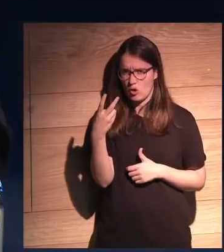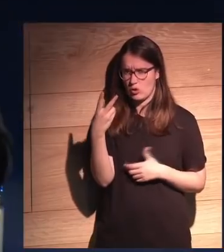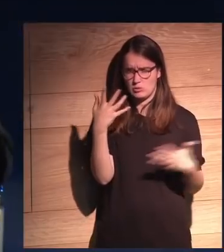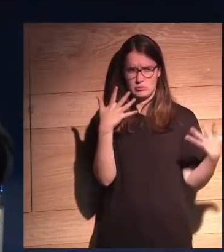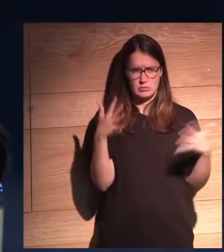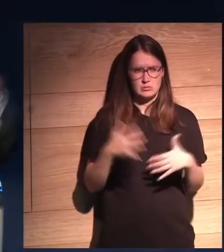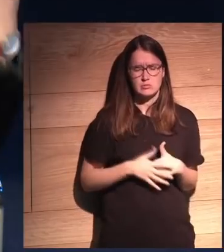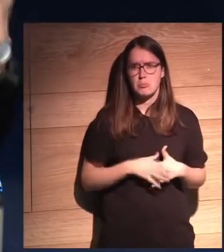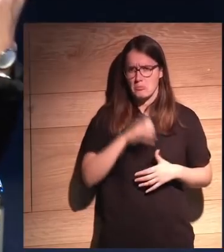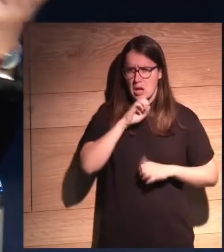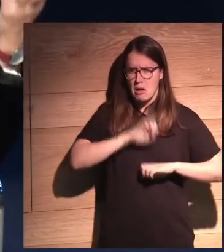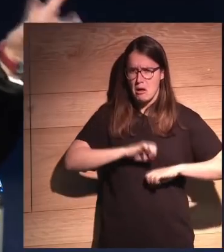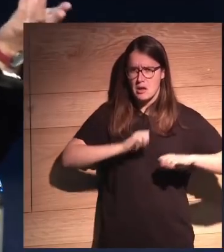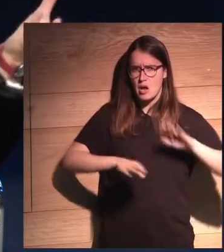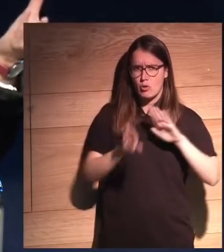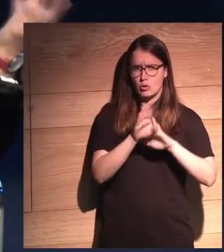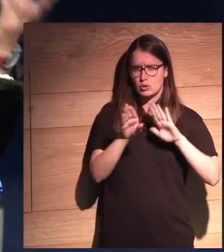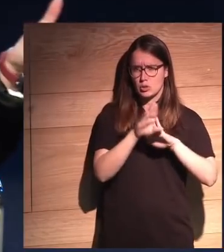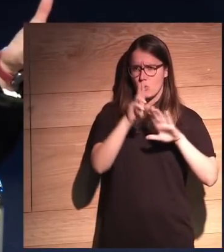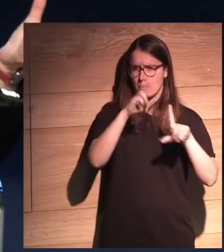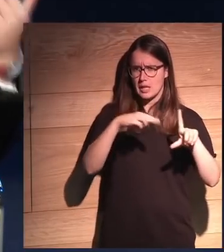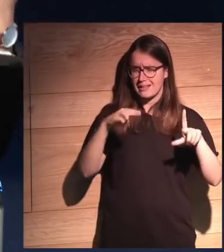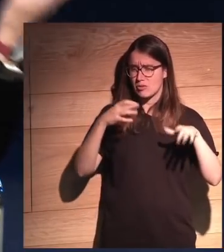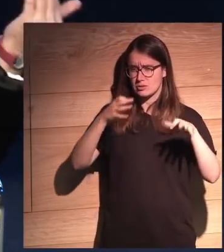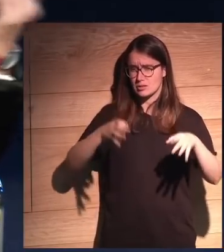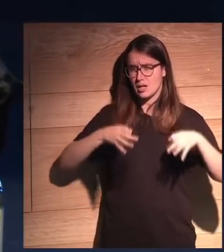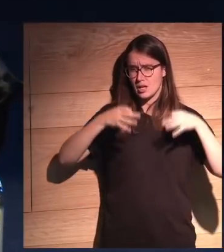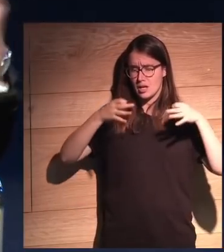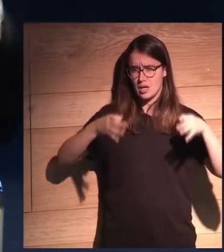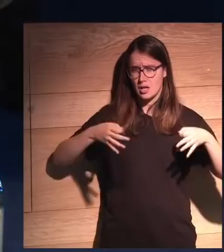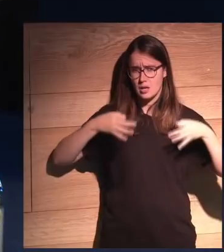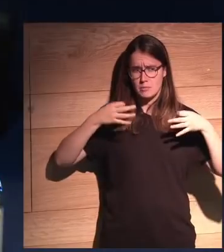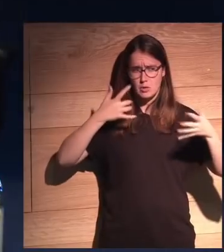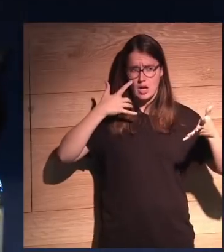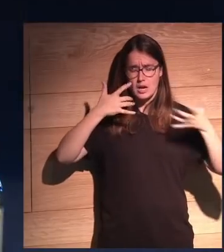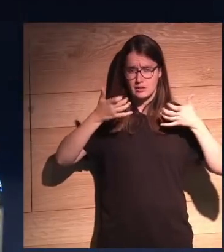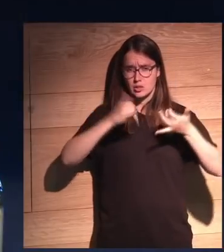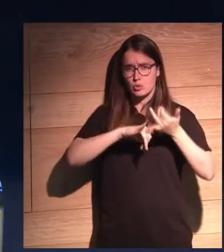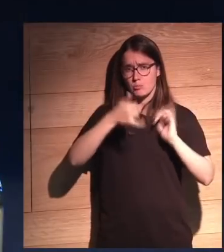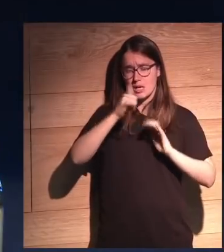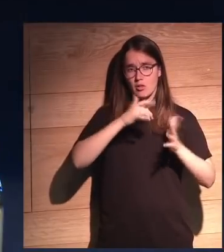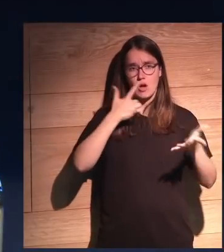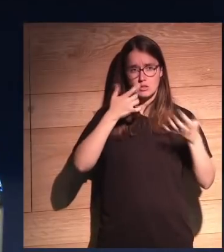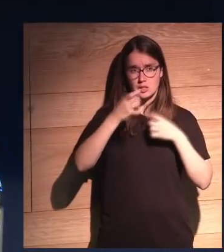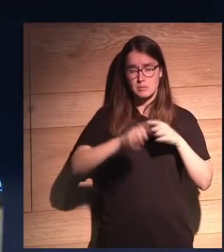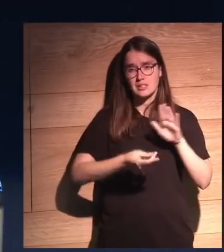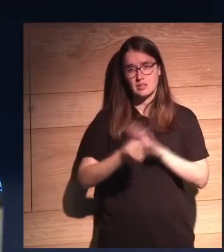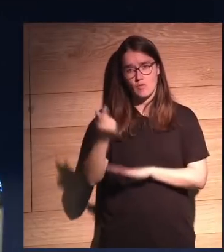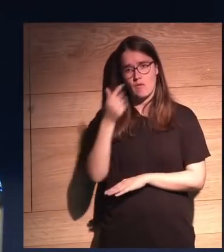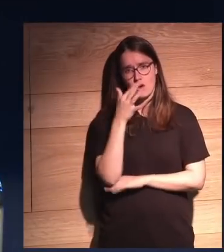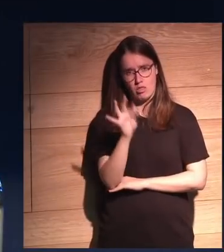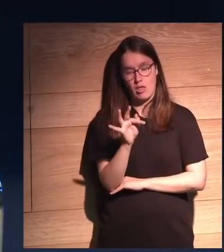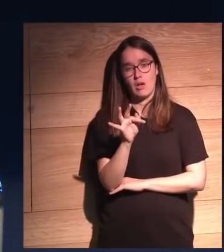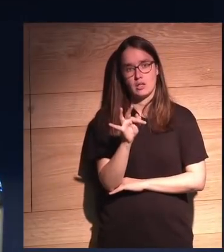bueno, mayorcísima. Ella siguió siempre pintando, su marido también era artista, su marido sí se fue al exilio, se fue a